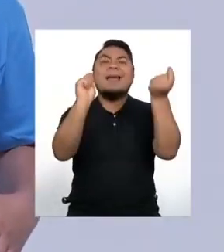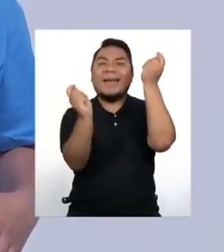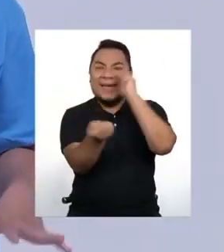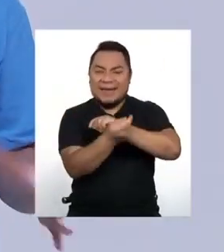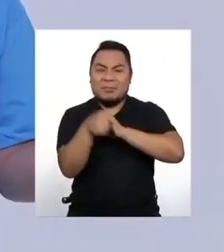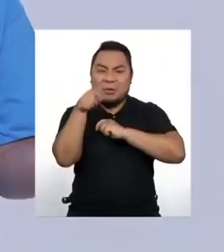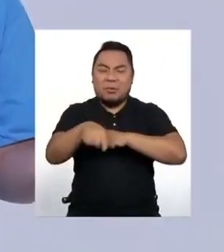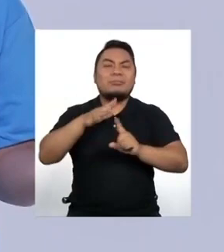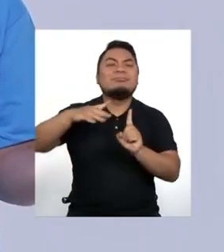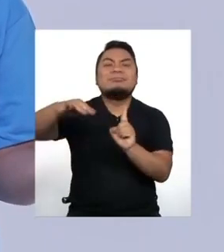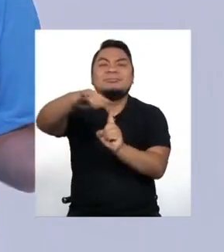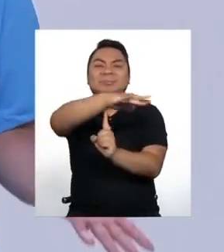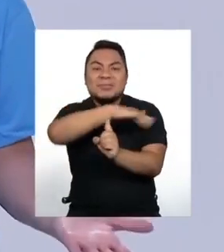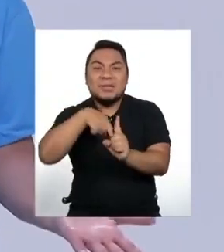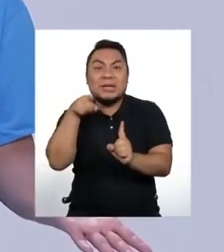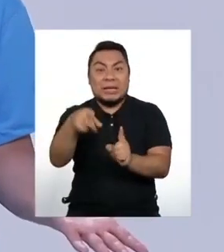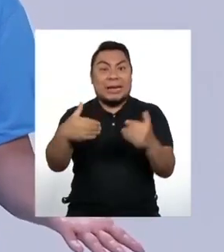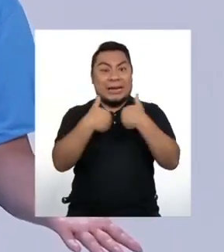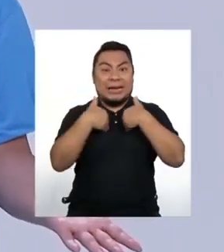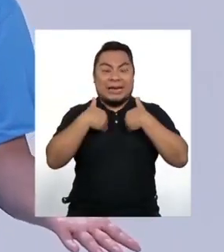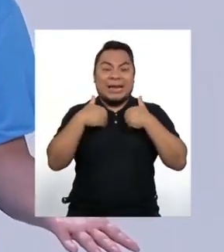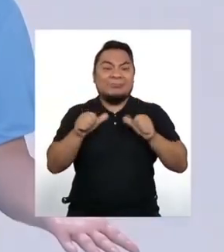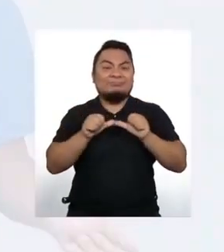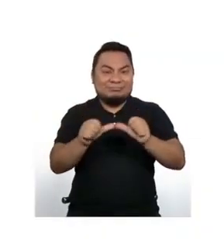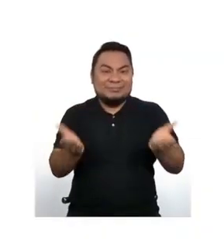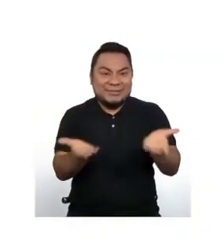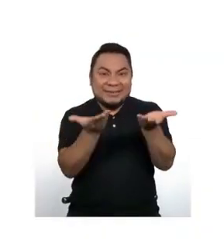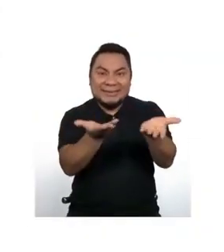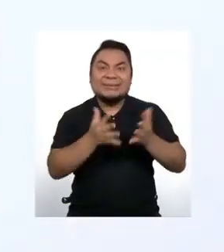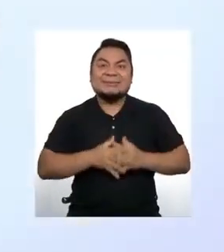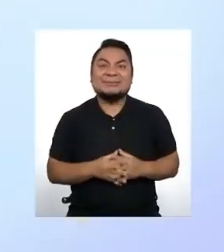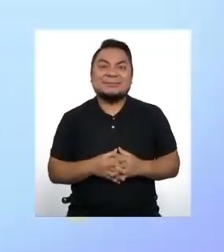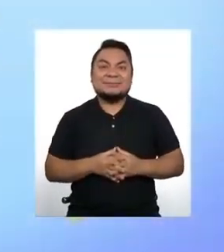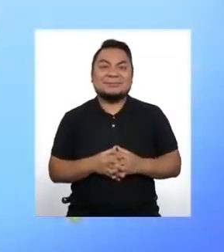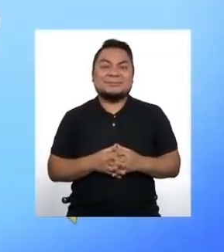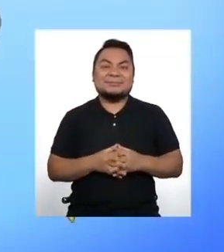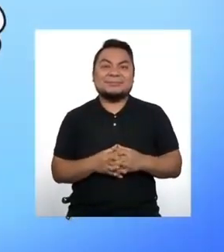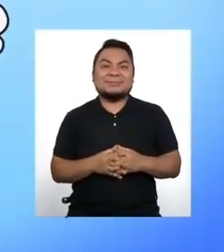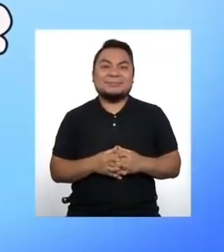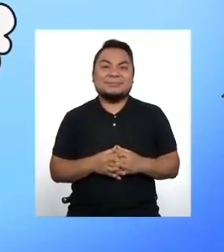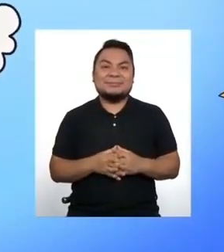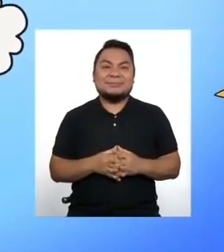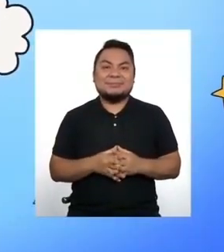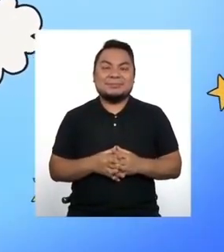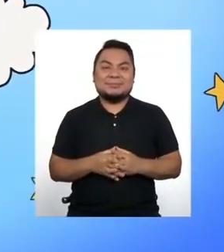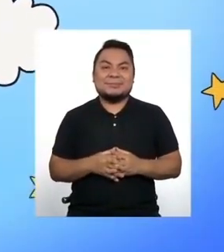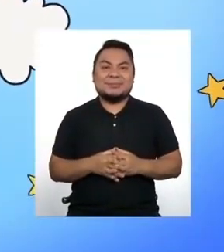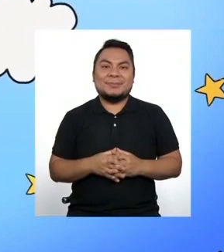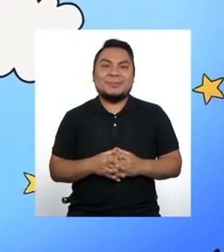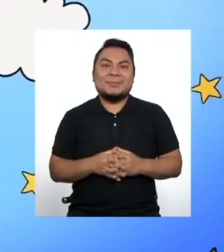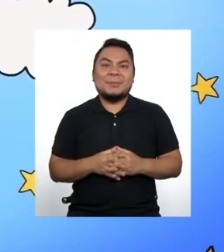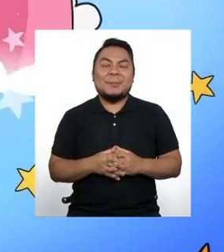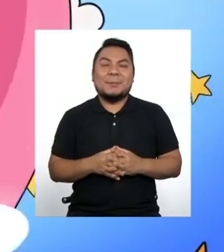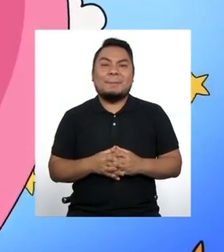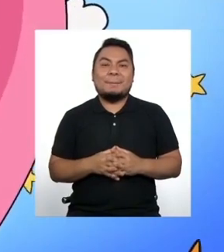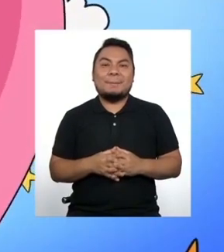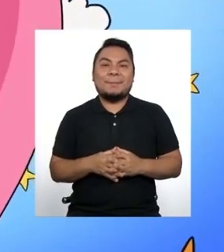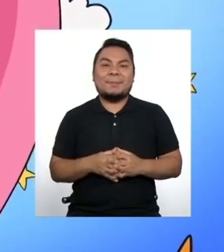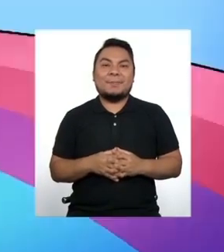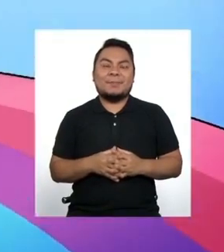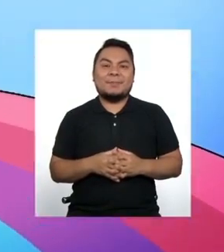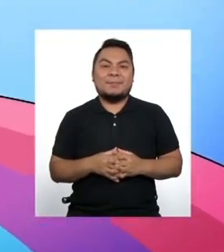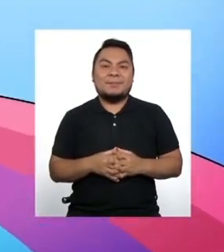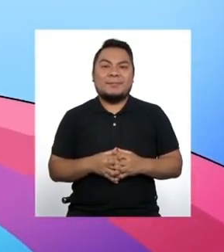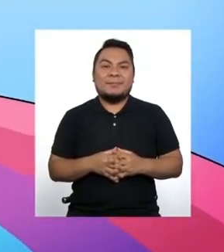Pero es lo que tenemos que hacer para cuidarnos y cuidar a los demás. Es verdad. Y Denise, ¿qué otras cosas tienen que hacer las